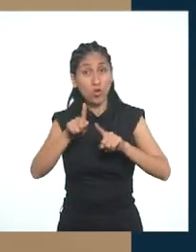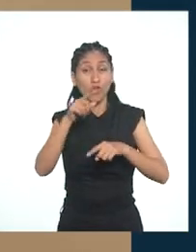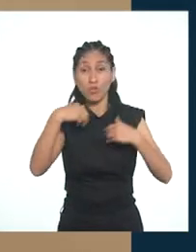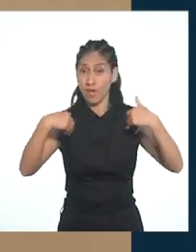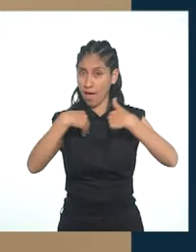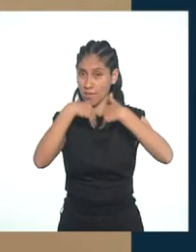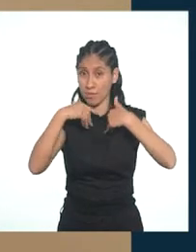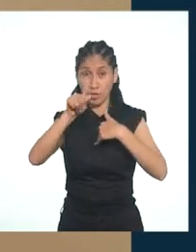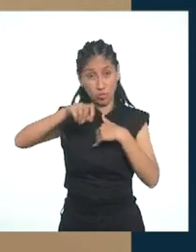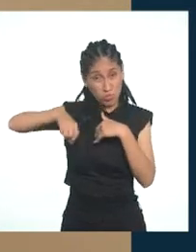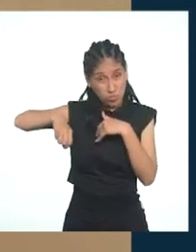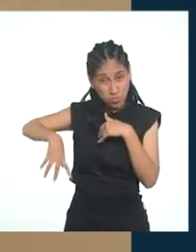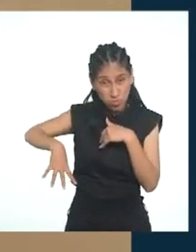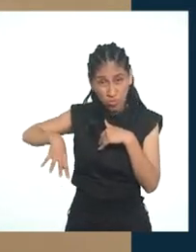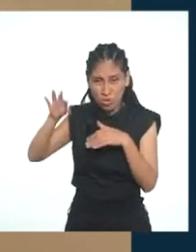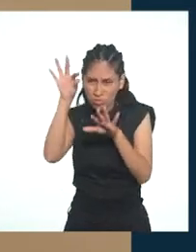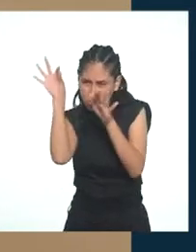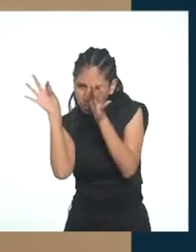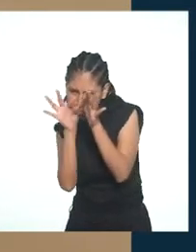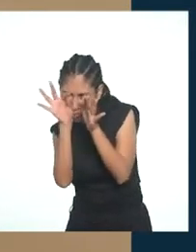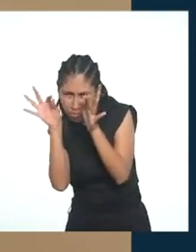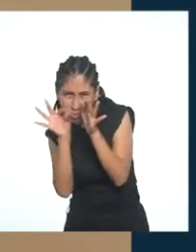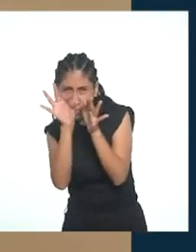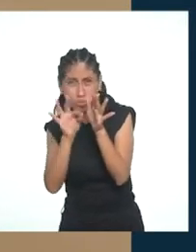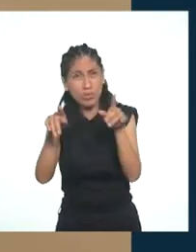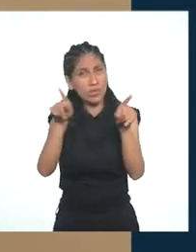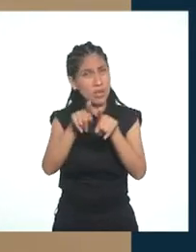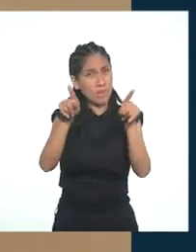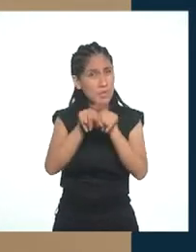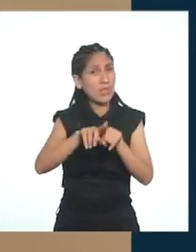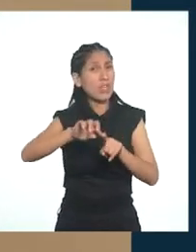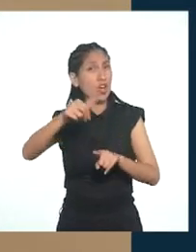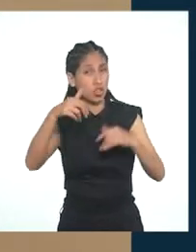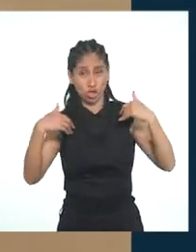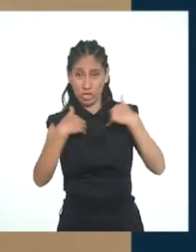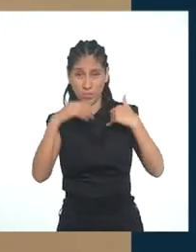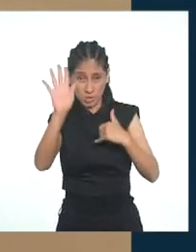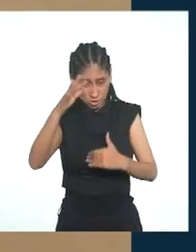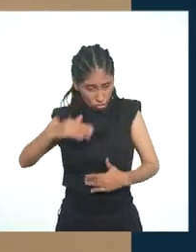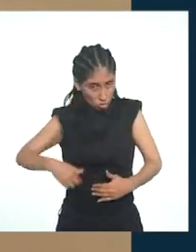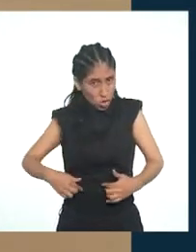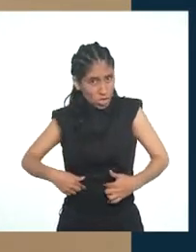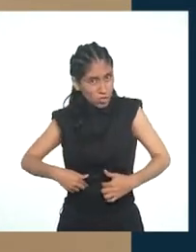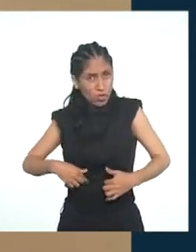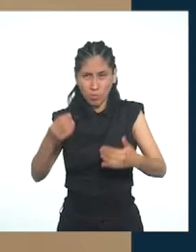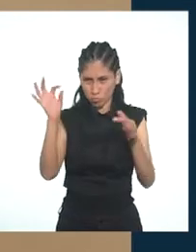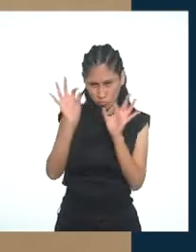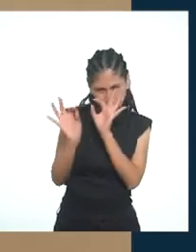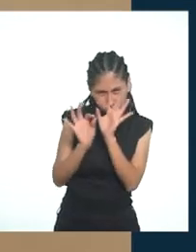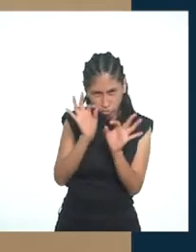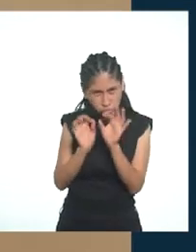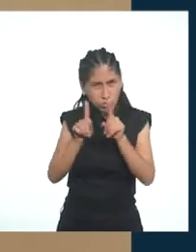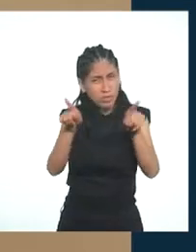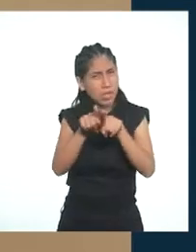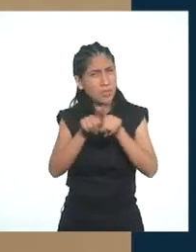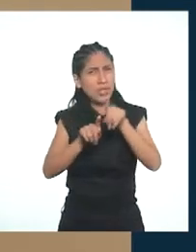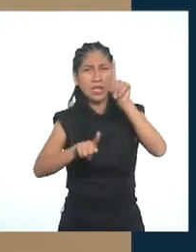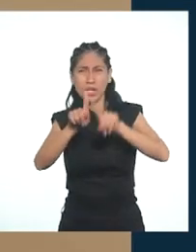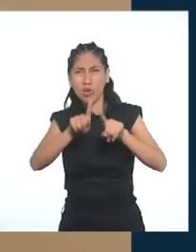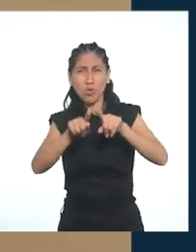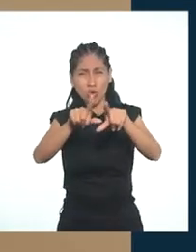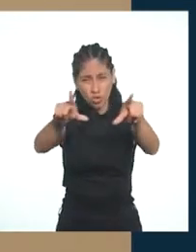el estómago de los rumiantes y en lugares donde hay concentración de sal, como algunos lagos